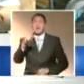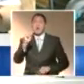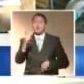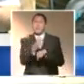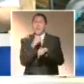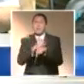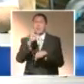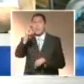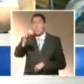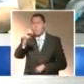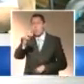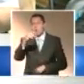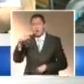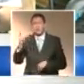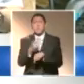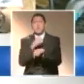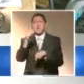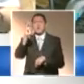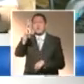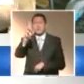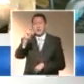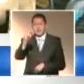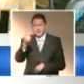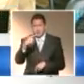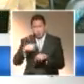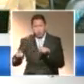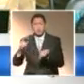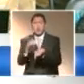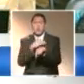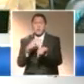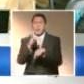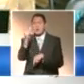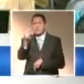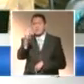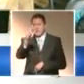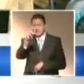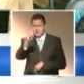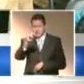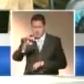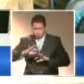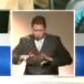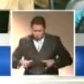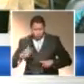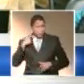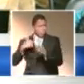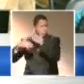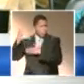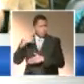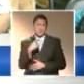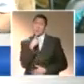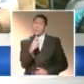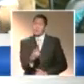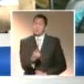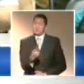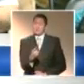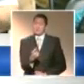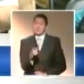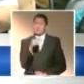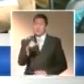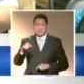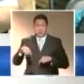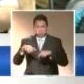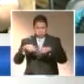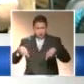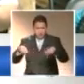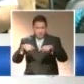es verdad que la diputada Tania Díaz, David Cabello, el gobernador Bielma Mora, el gobernador Ángel Gómez, el